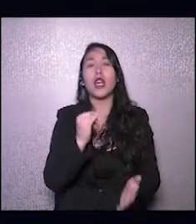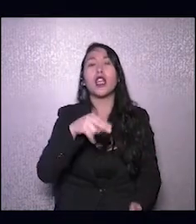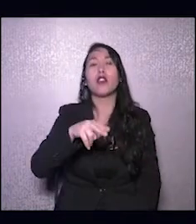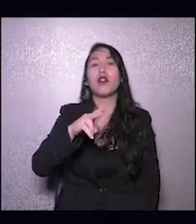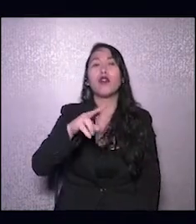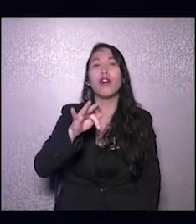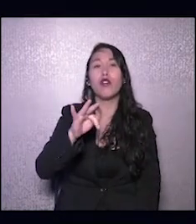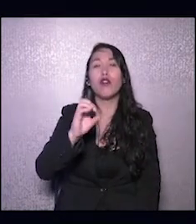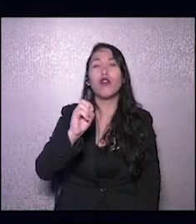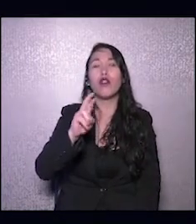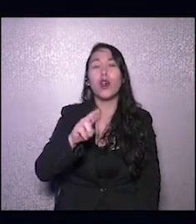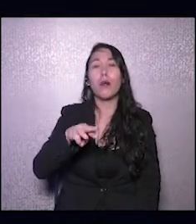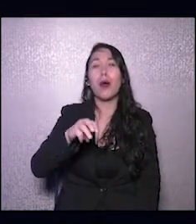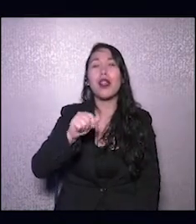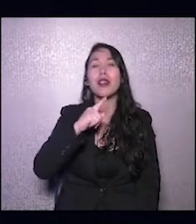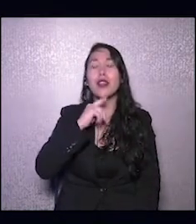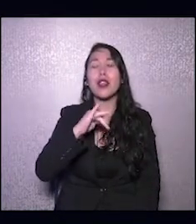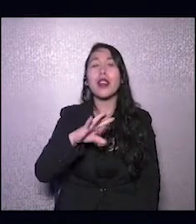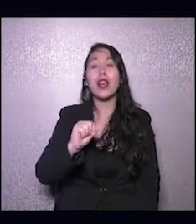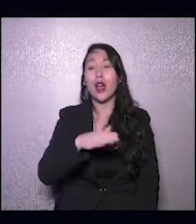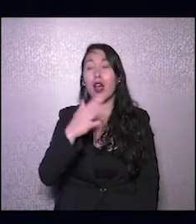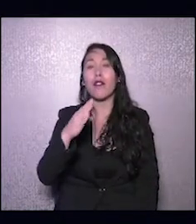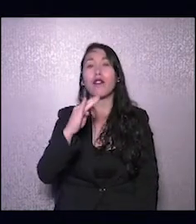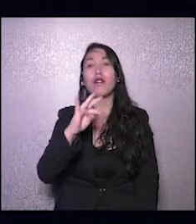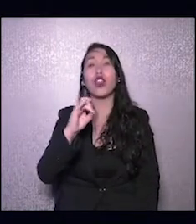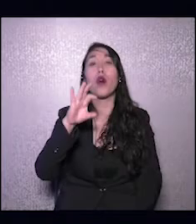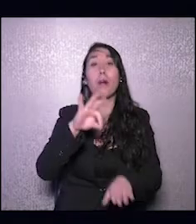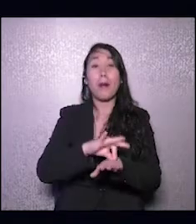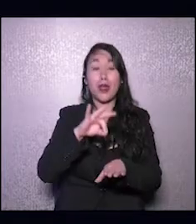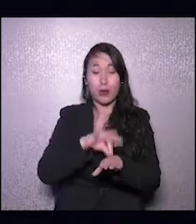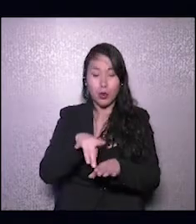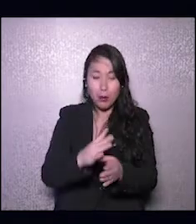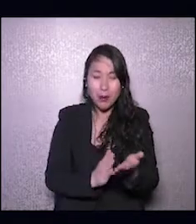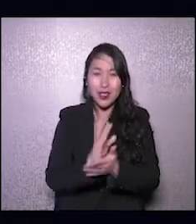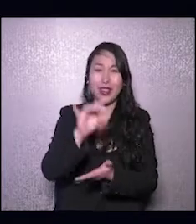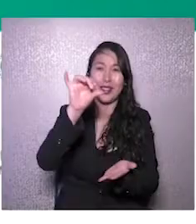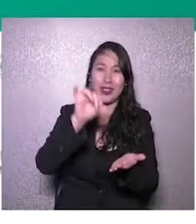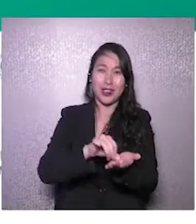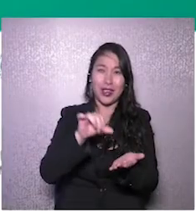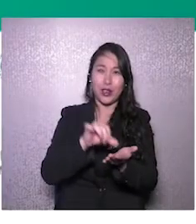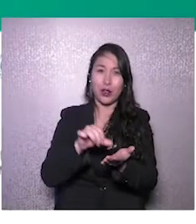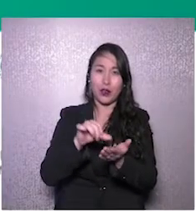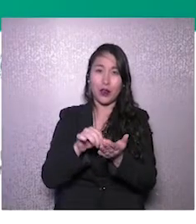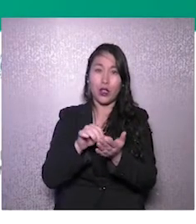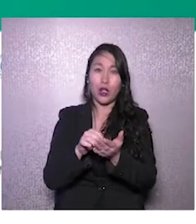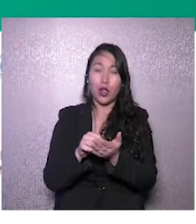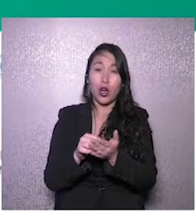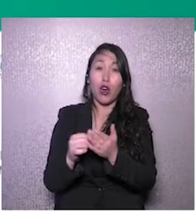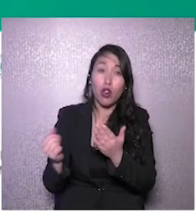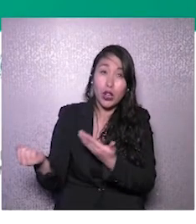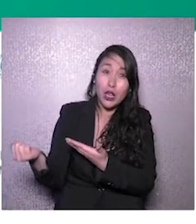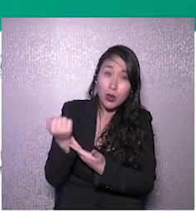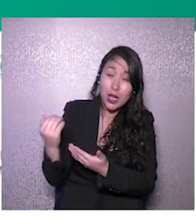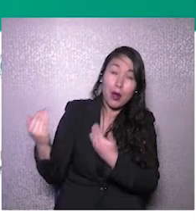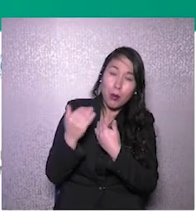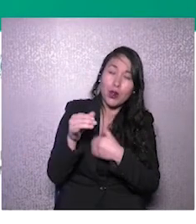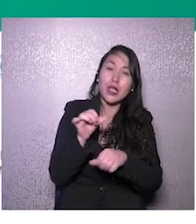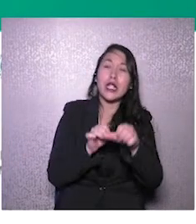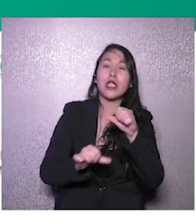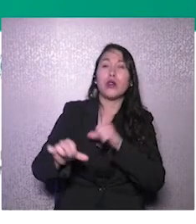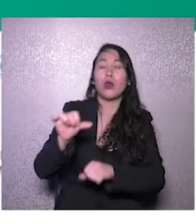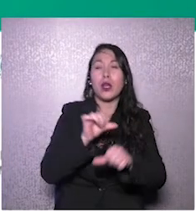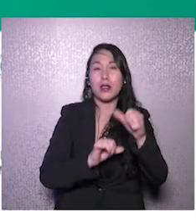eso se crea este Centro de Informática Biomédica al alero del Instituto de Ciencias e Innovación en Medicina,